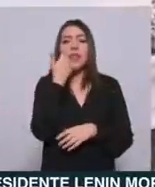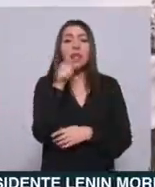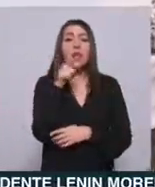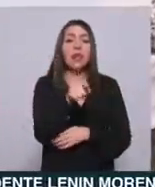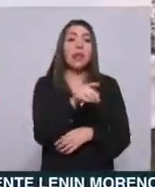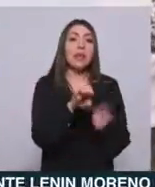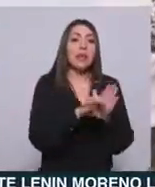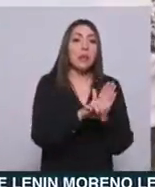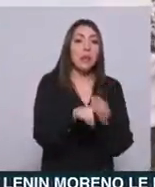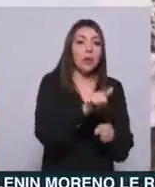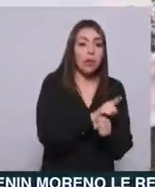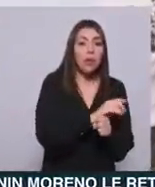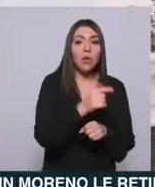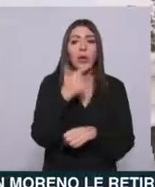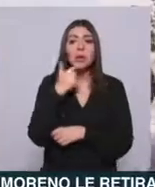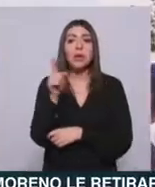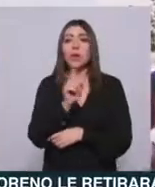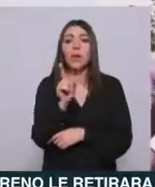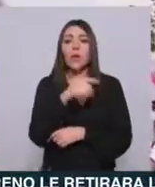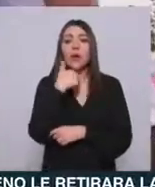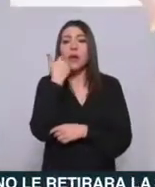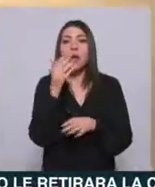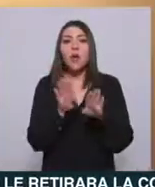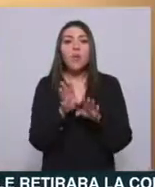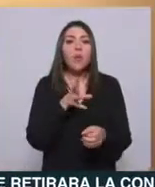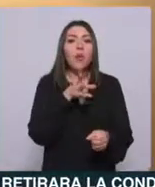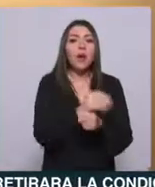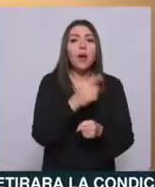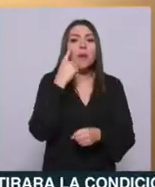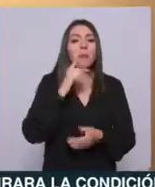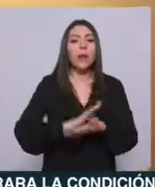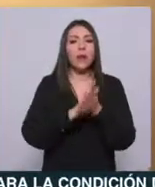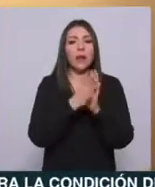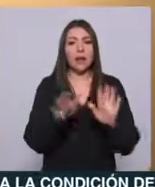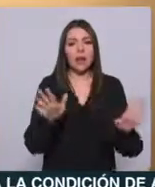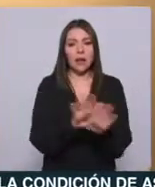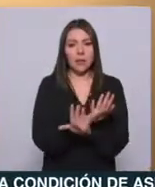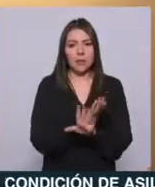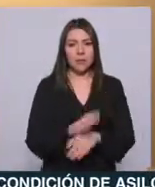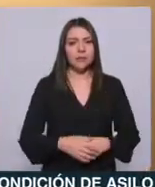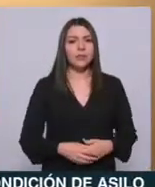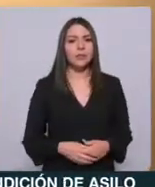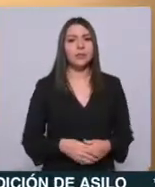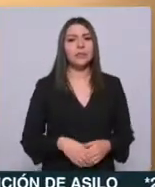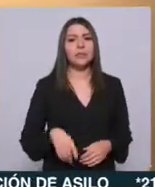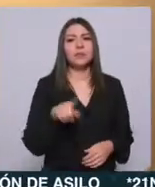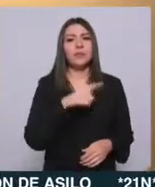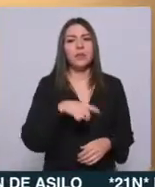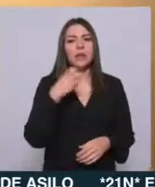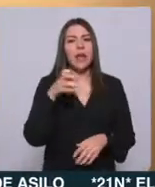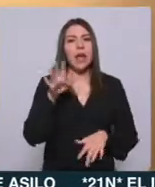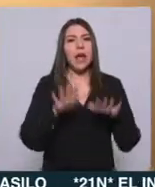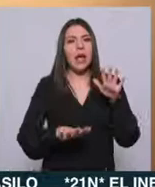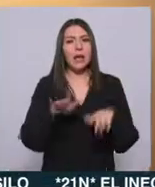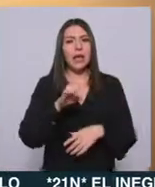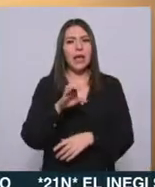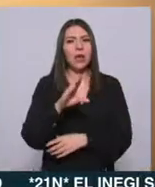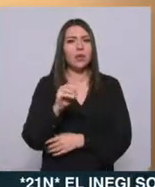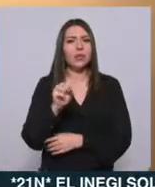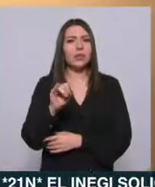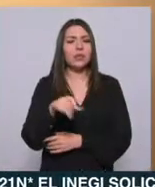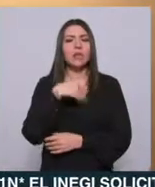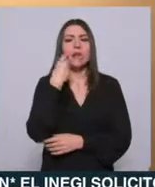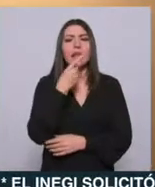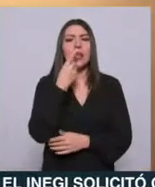orientación sexual e identidad de personas homosexuales. Los ECOSIG pueden ser estas mal llamadas terapias